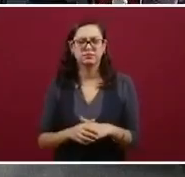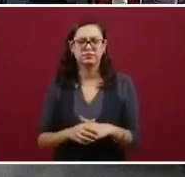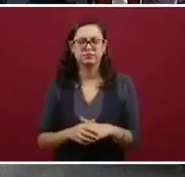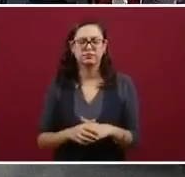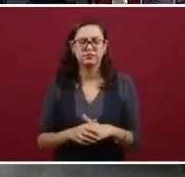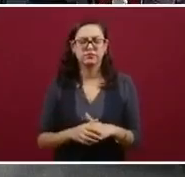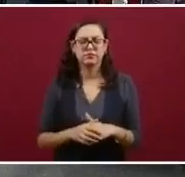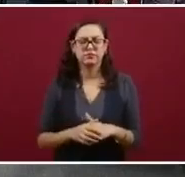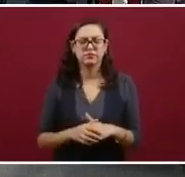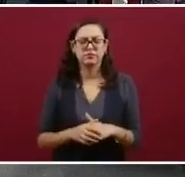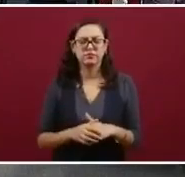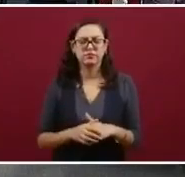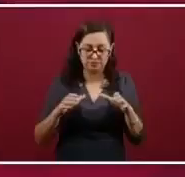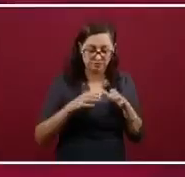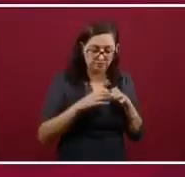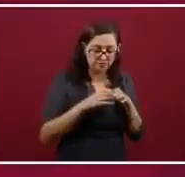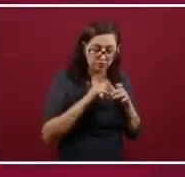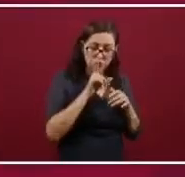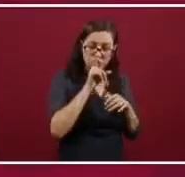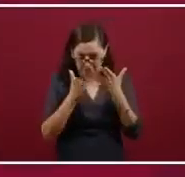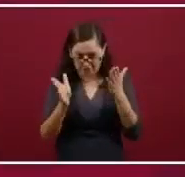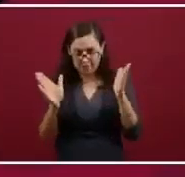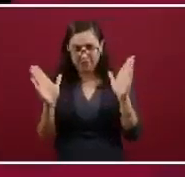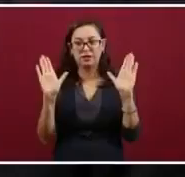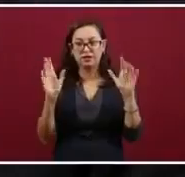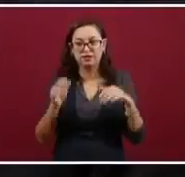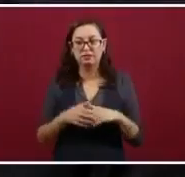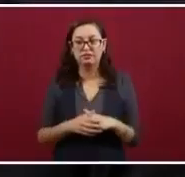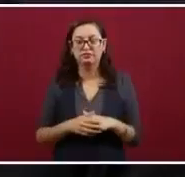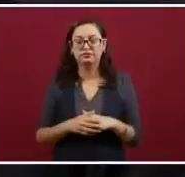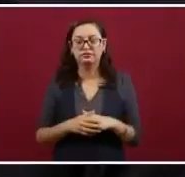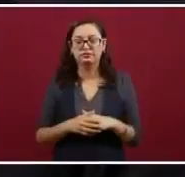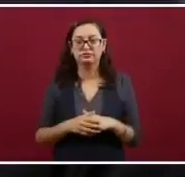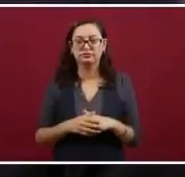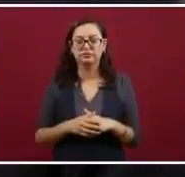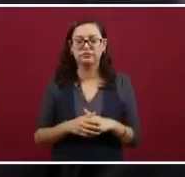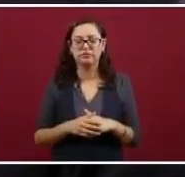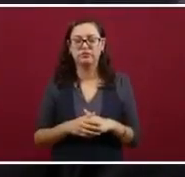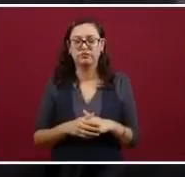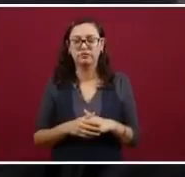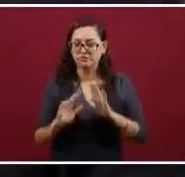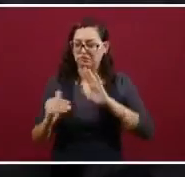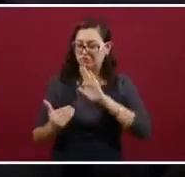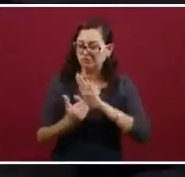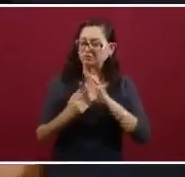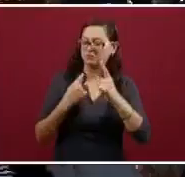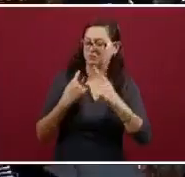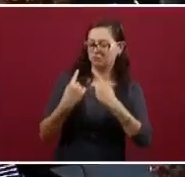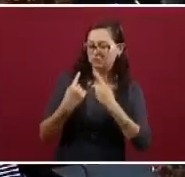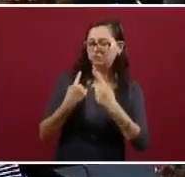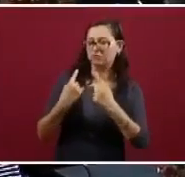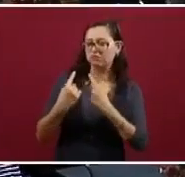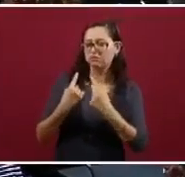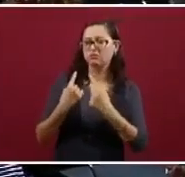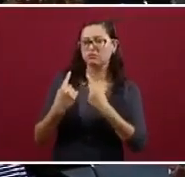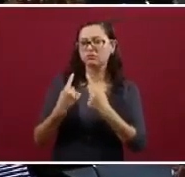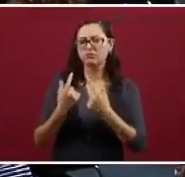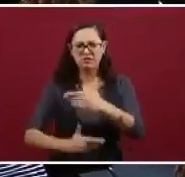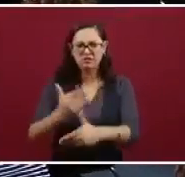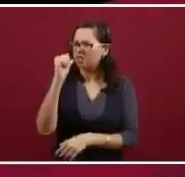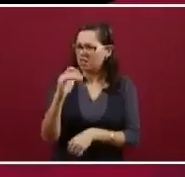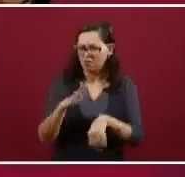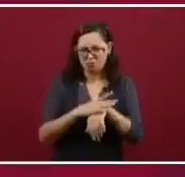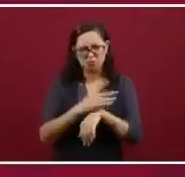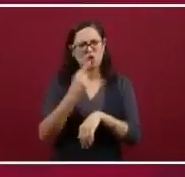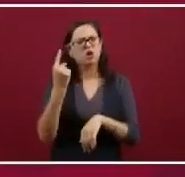asunto cerrado, es un asunto abierto. Entonces, si ya llevan tiempo con las mesas, pues entonces, a ver, ¿por qué no se ha avanzado?